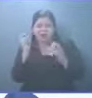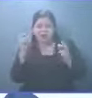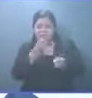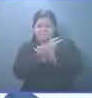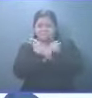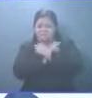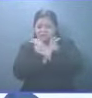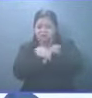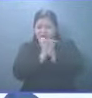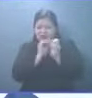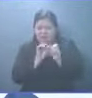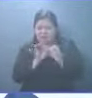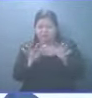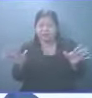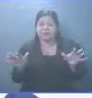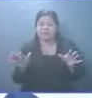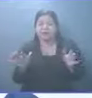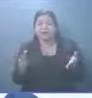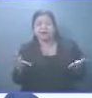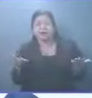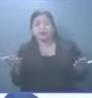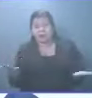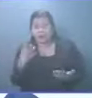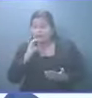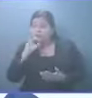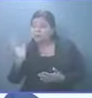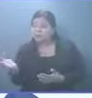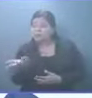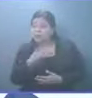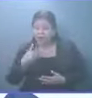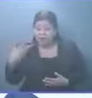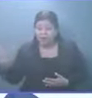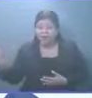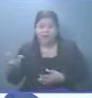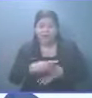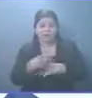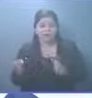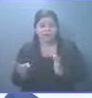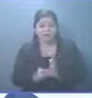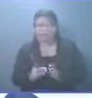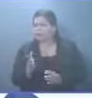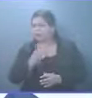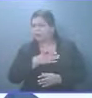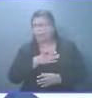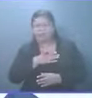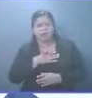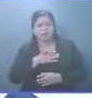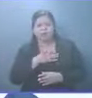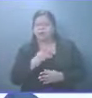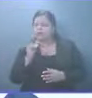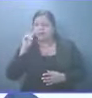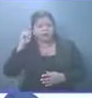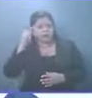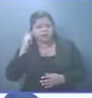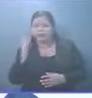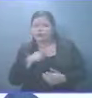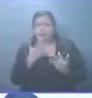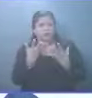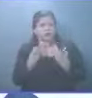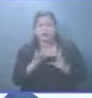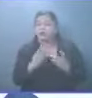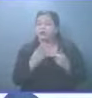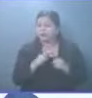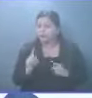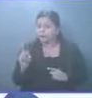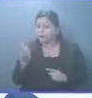Lupito cometió ese exabrupto diciendo que todos los diputados. Yo no es que me escuden que no quiero hacerlo. En primer lugar, no